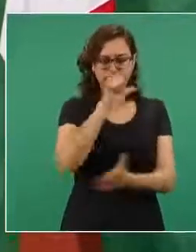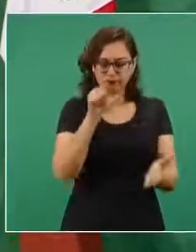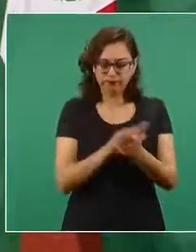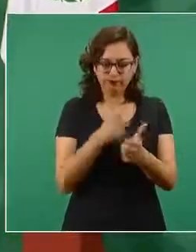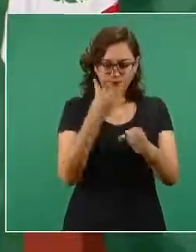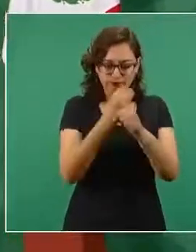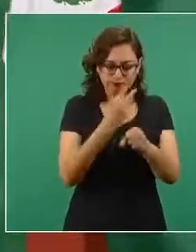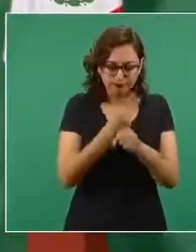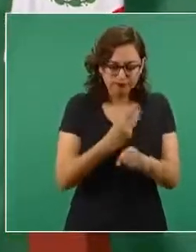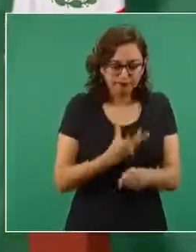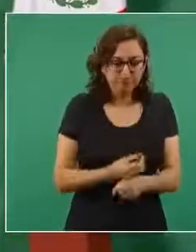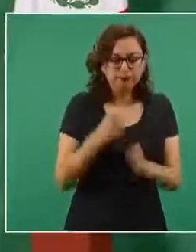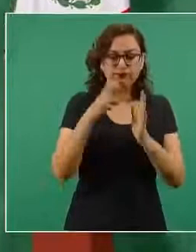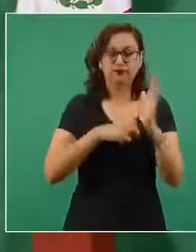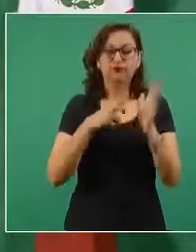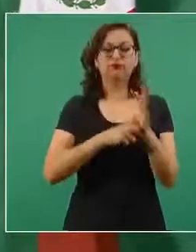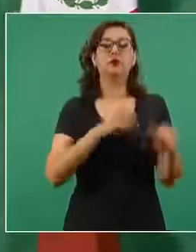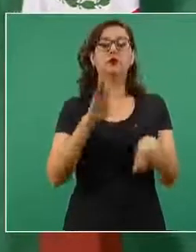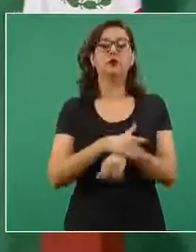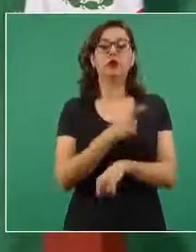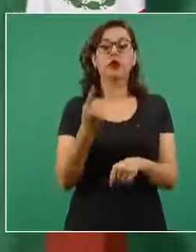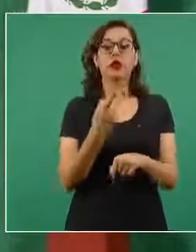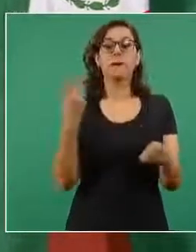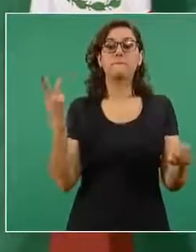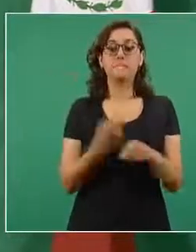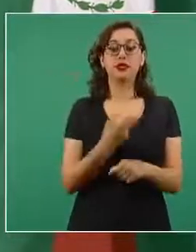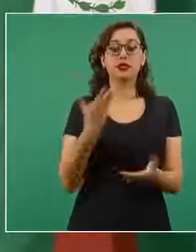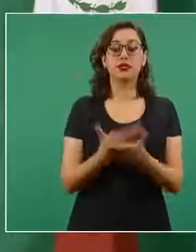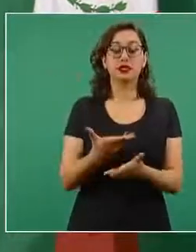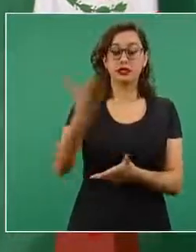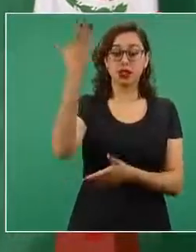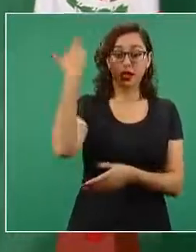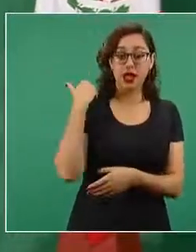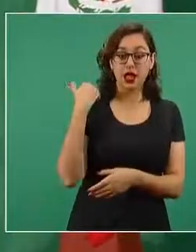porque estaban saqueando.